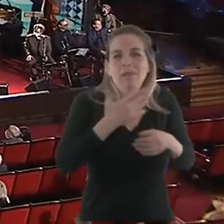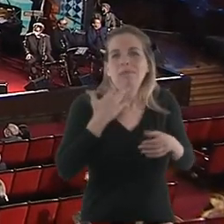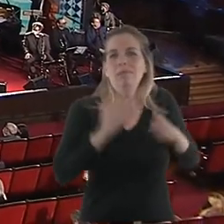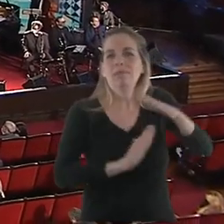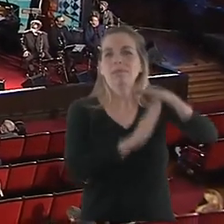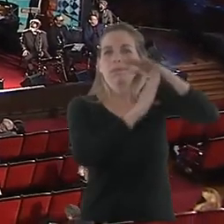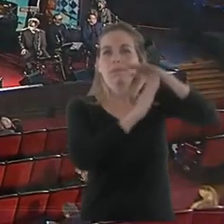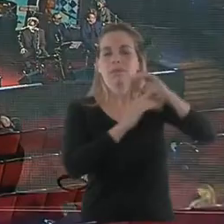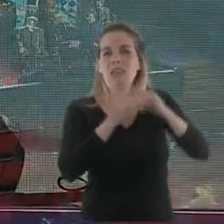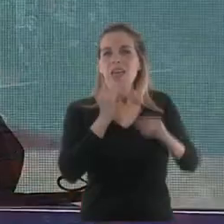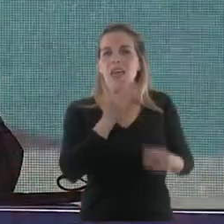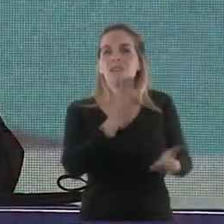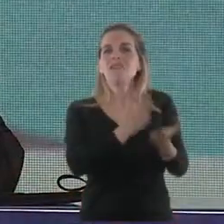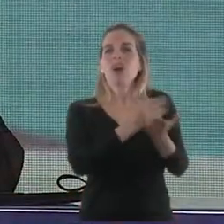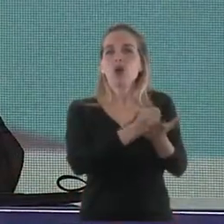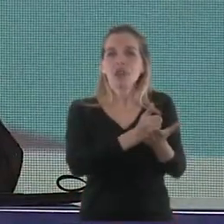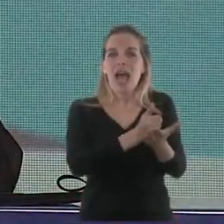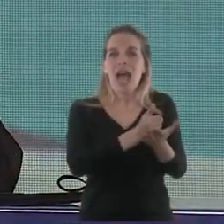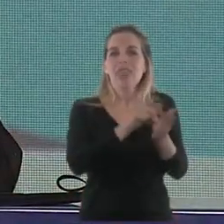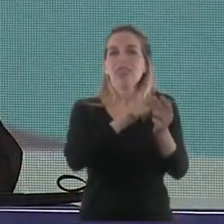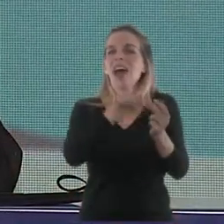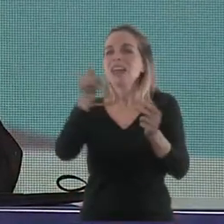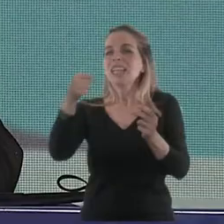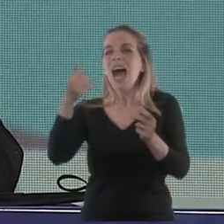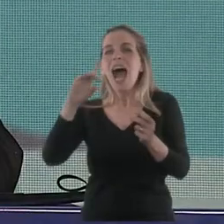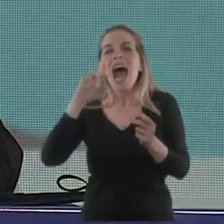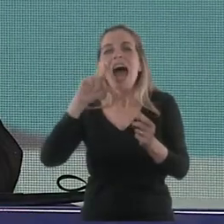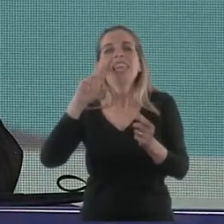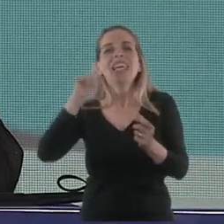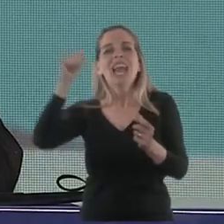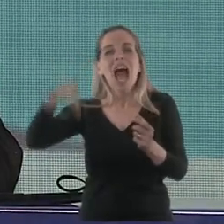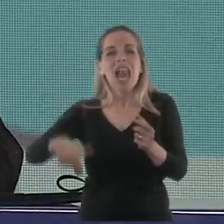facultad. Lo veo a Adriana allá.